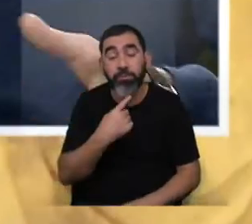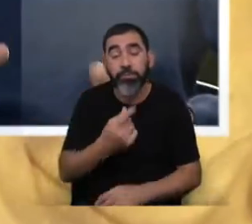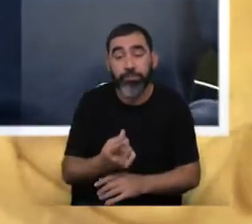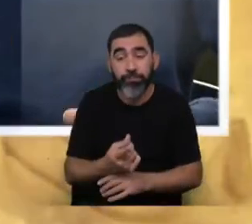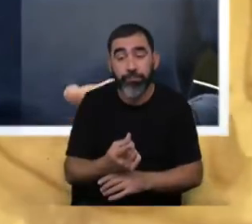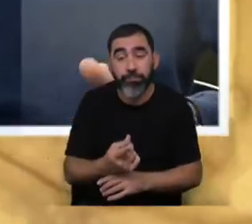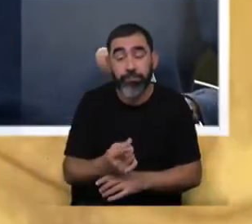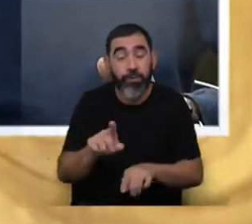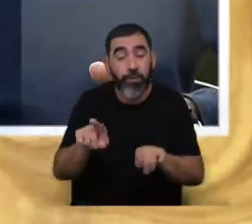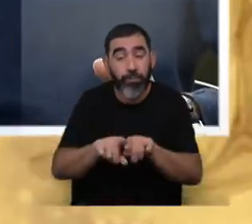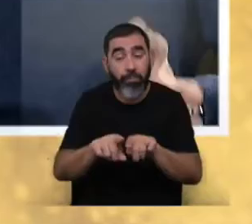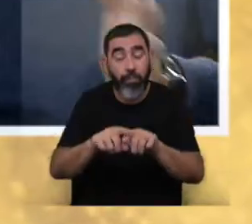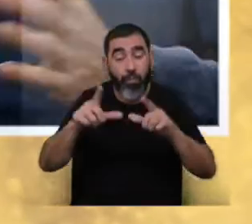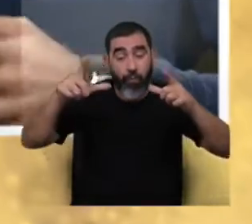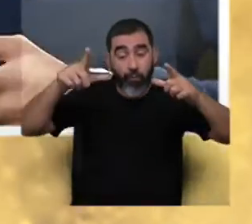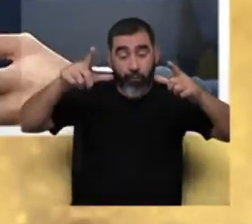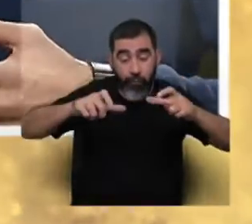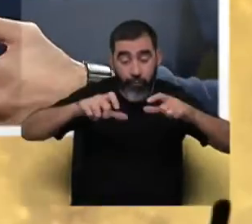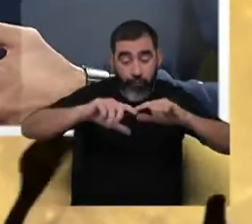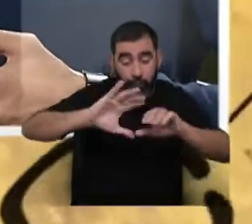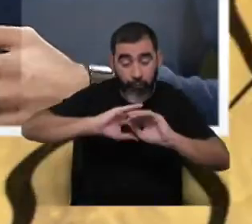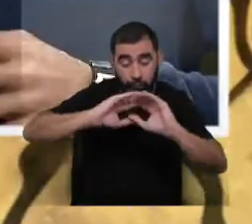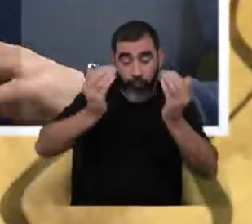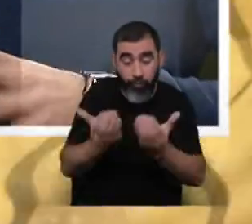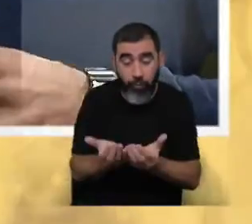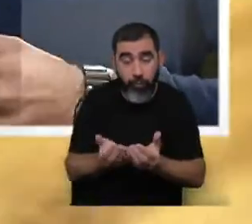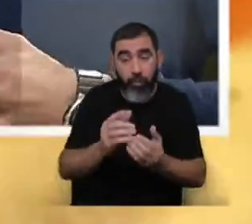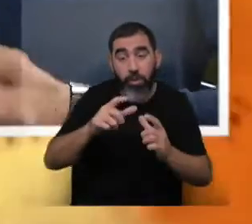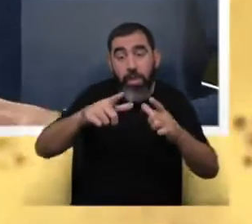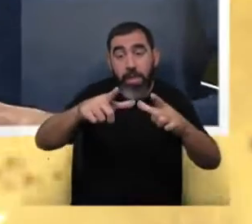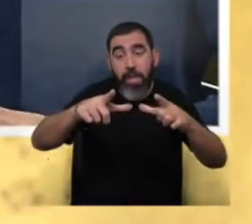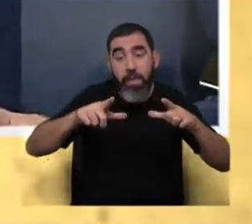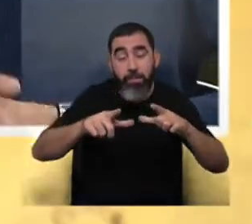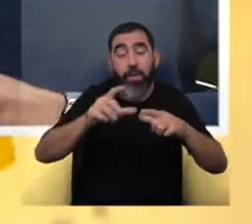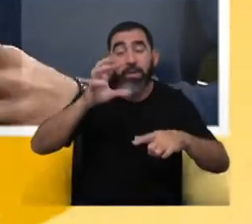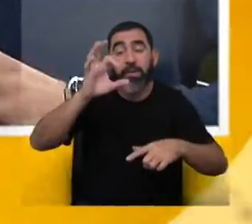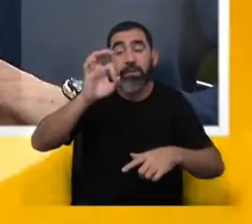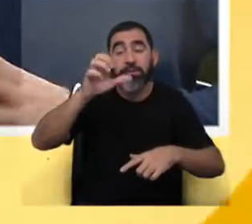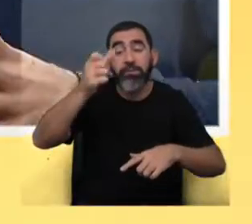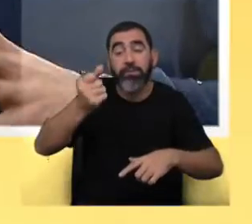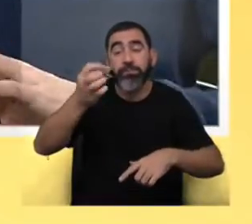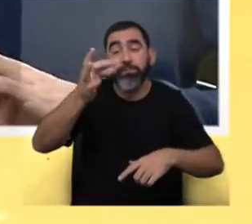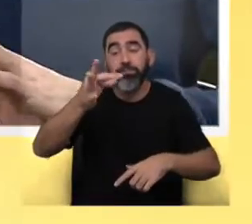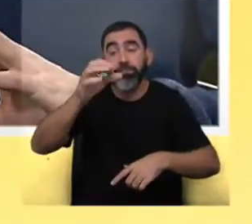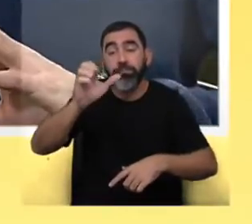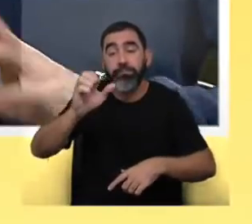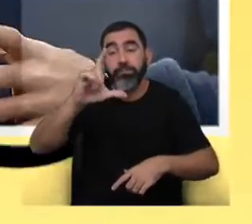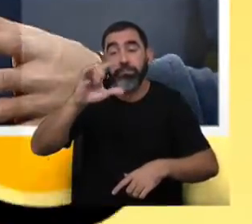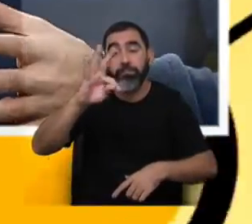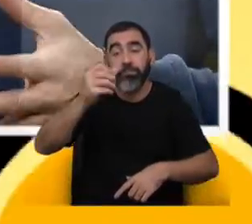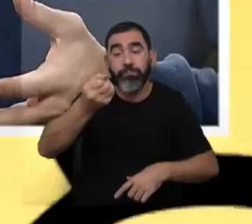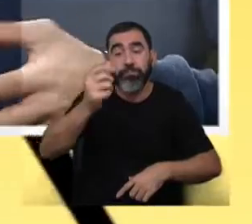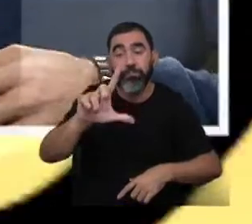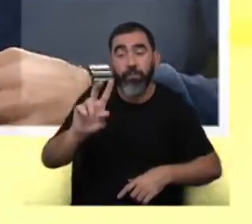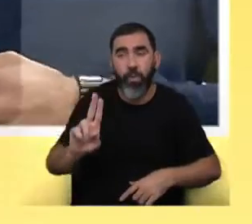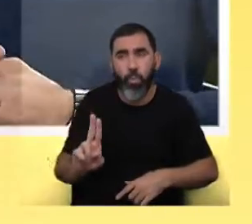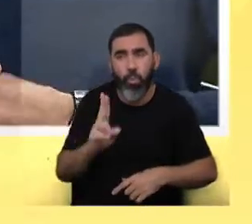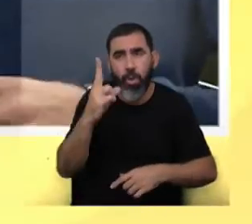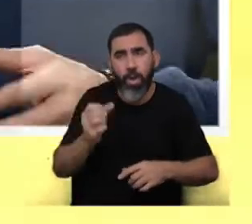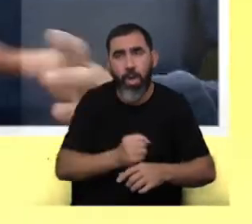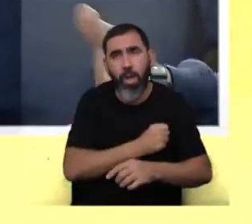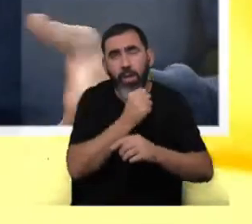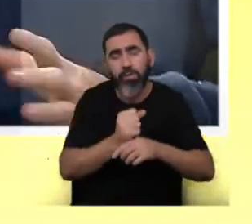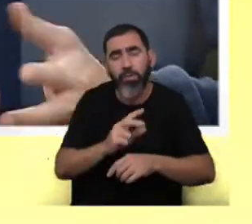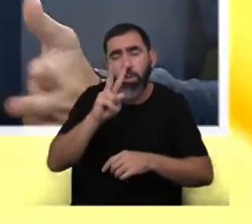así como se utiliza la foto aérea, nosotros utilizamos las imágenes satelitales. Las imágenes satelitales llegan en Uruguay hasta